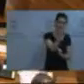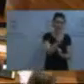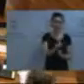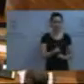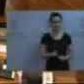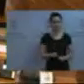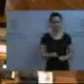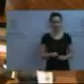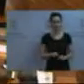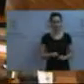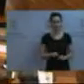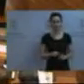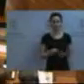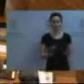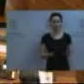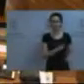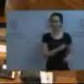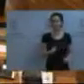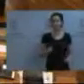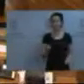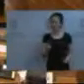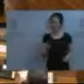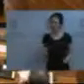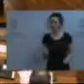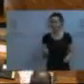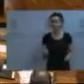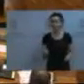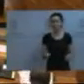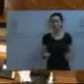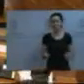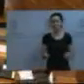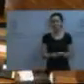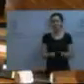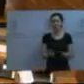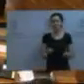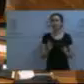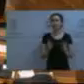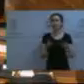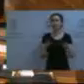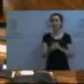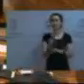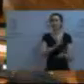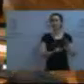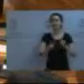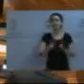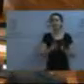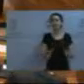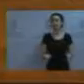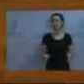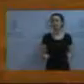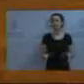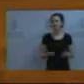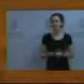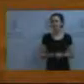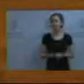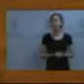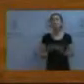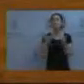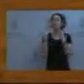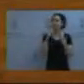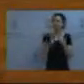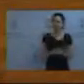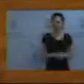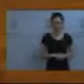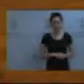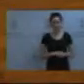sentido contrario. Autoconténganse y evitemos entrar en el diálogo. Prosiga, señor Suárez. Gracias, señor presidente.